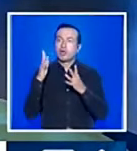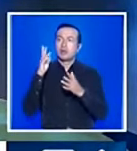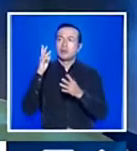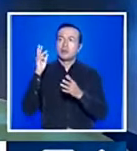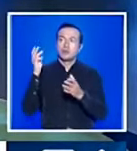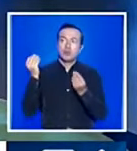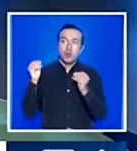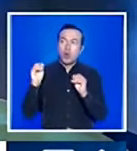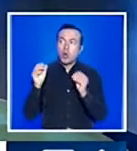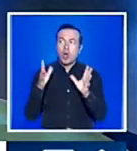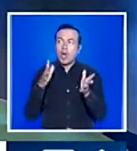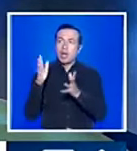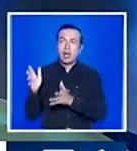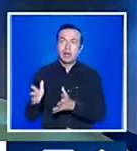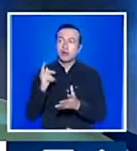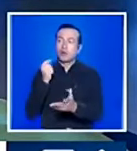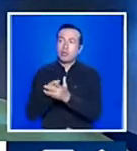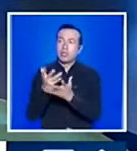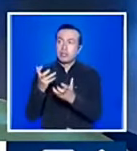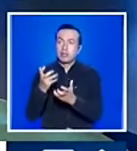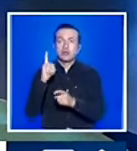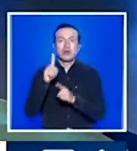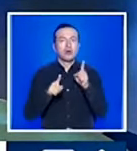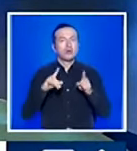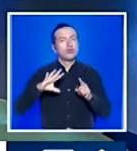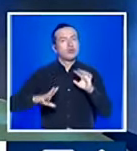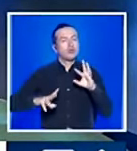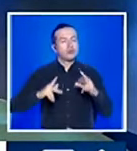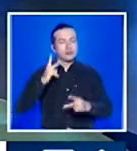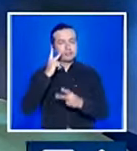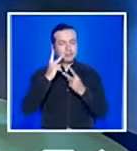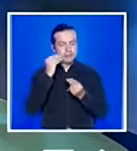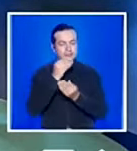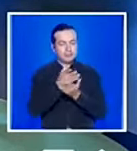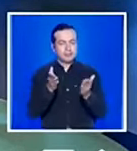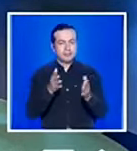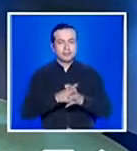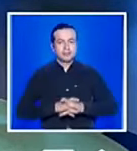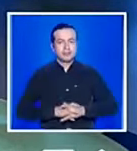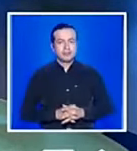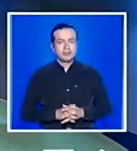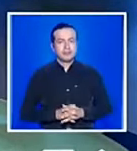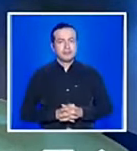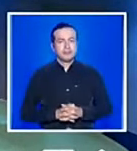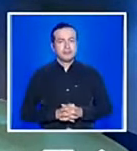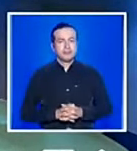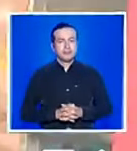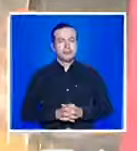de estos generadores, así que vamos a ver el detalle de la noticia. Alex Ceballos informa.